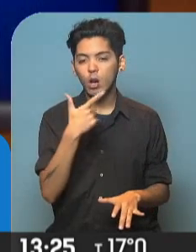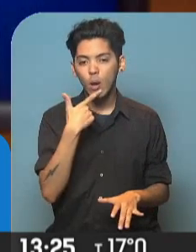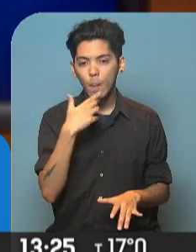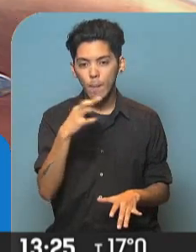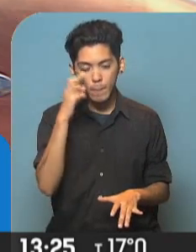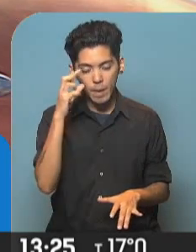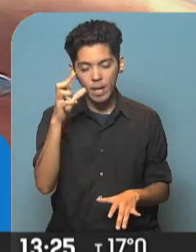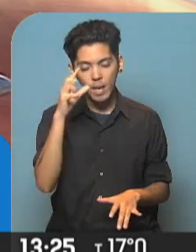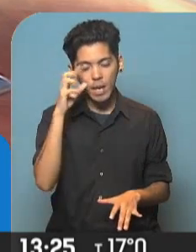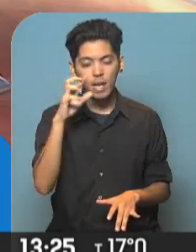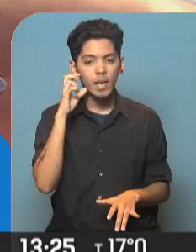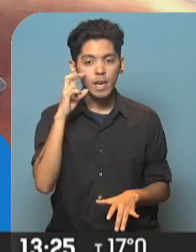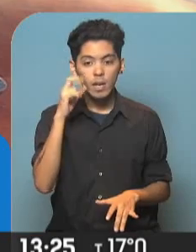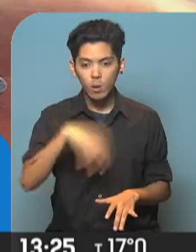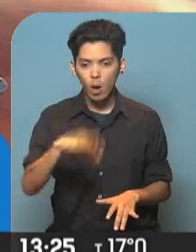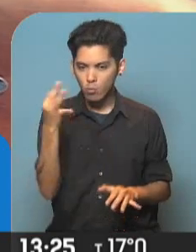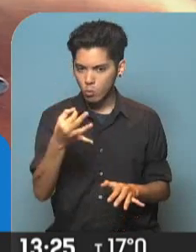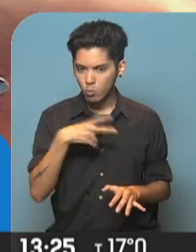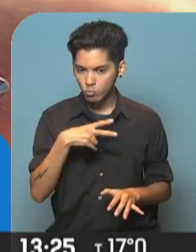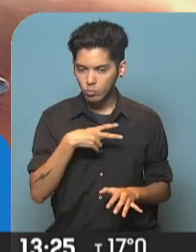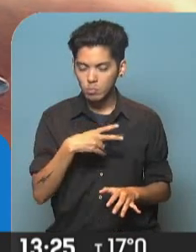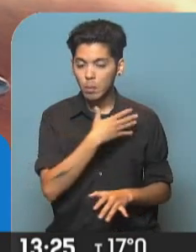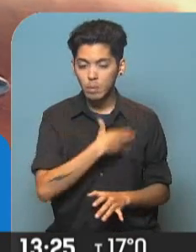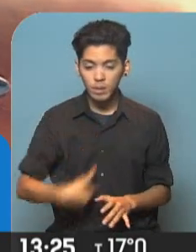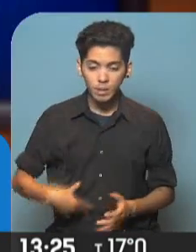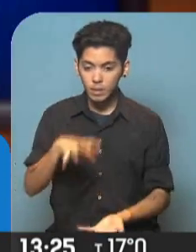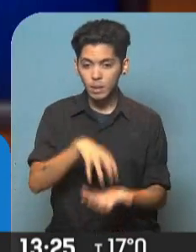muy próspera. Pero el jefe, el presidente comunal,